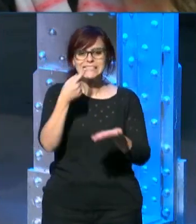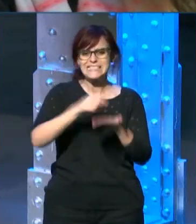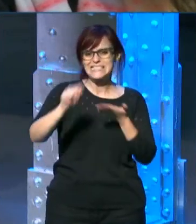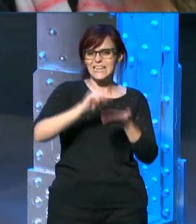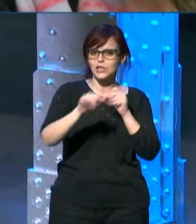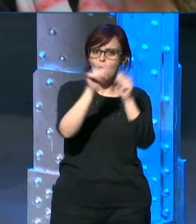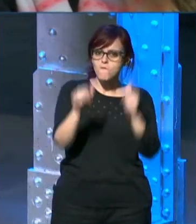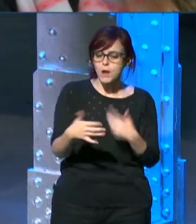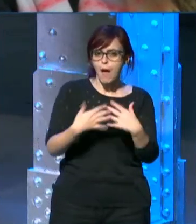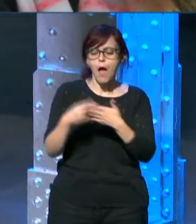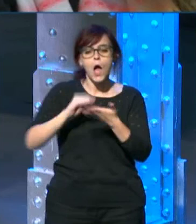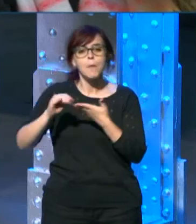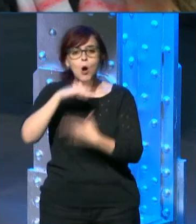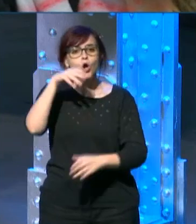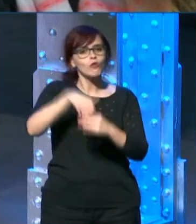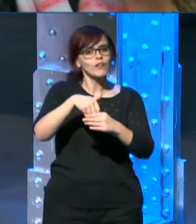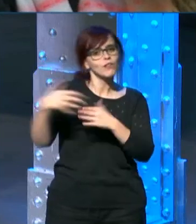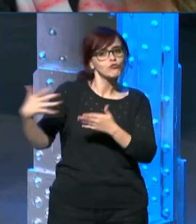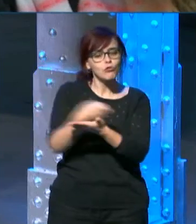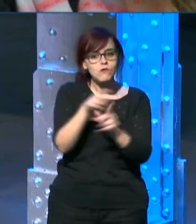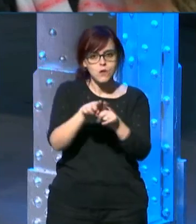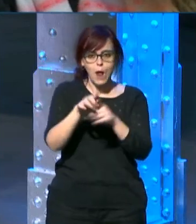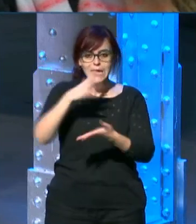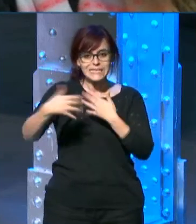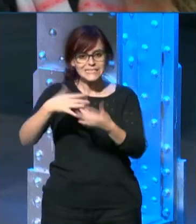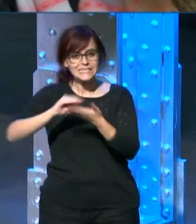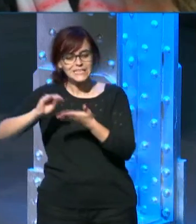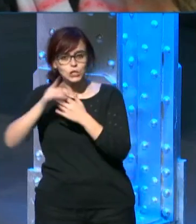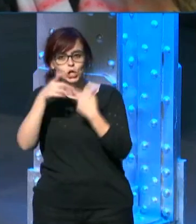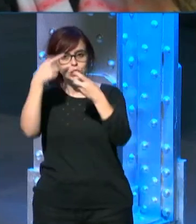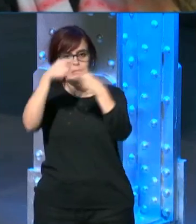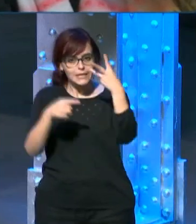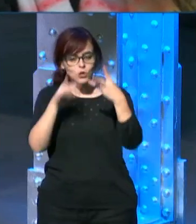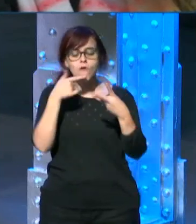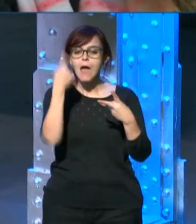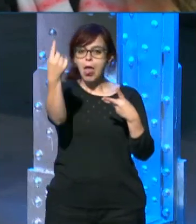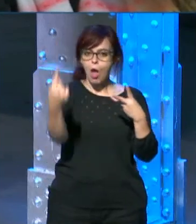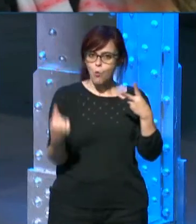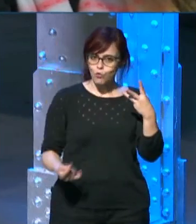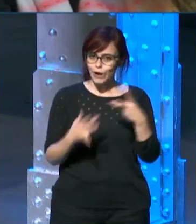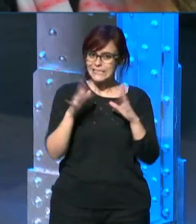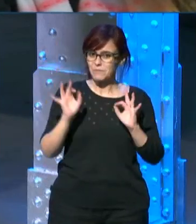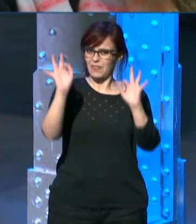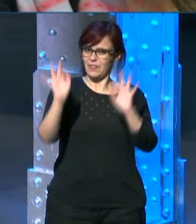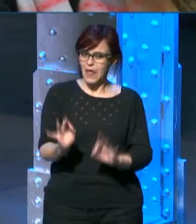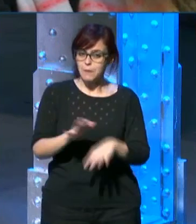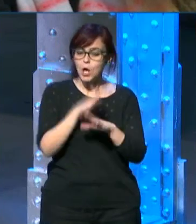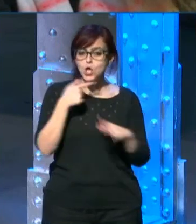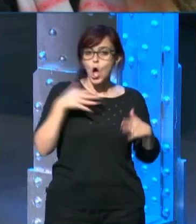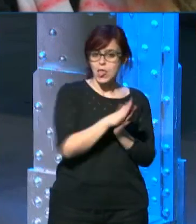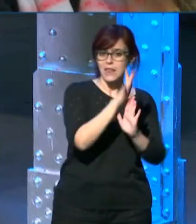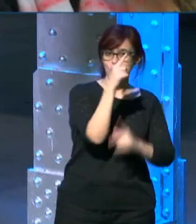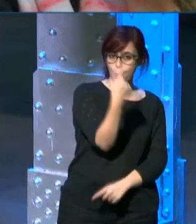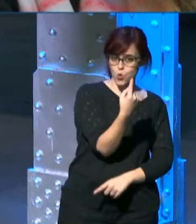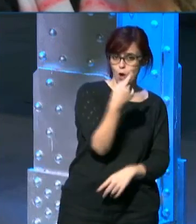decir, todos los contenidos están escritos por los tres, cada uno tiene su especialización. Es que tengo la edición 1, pero como que